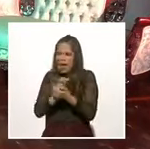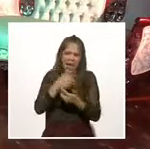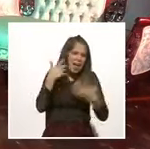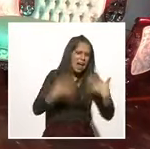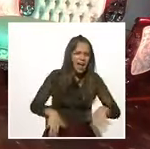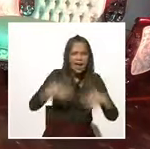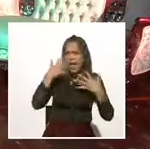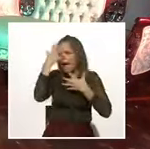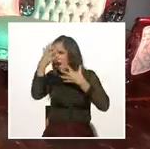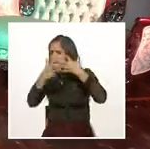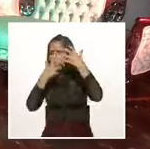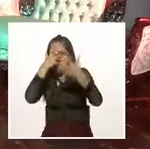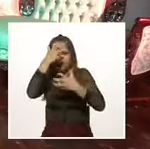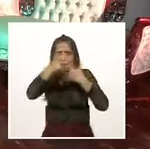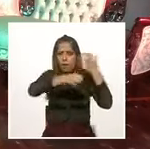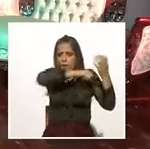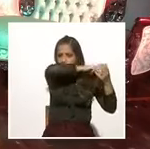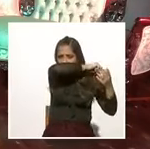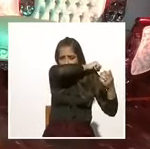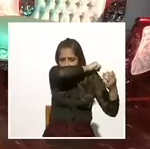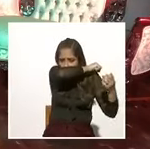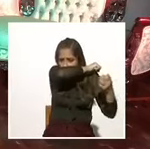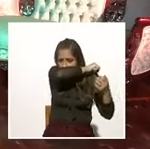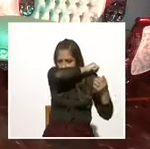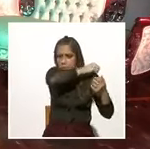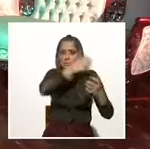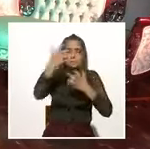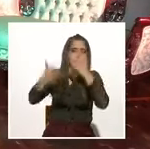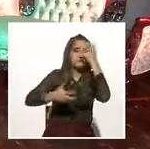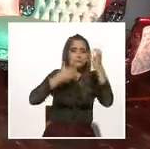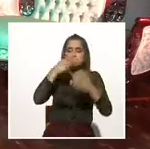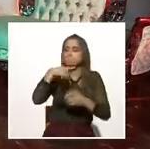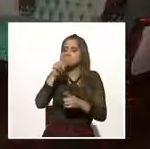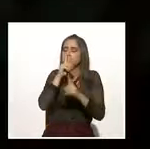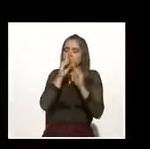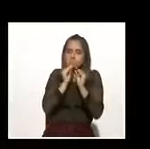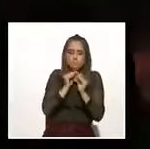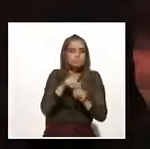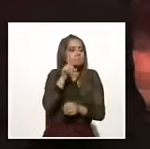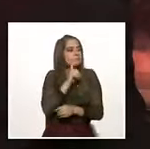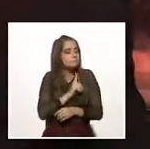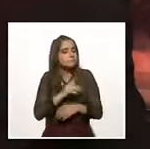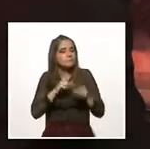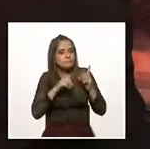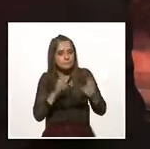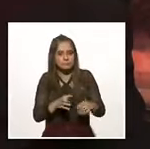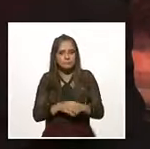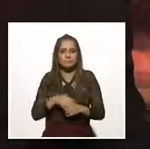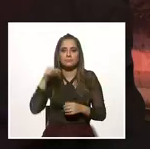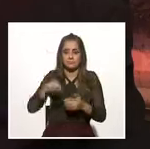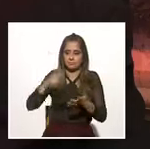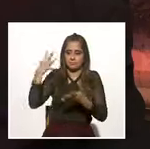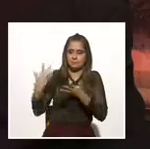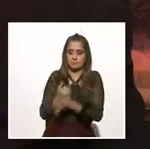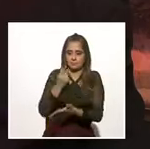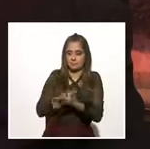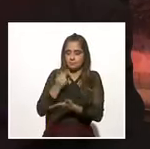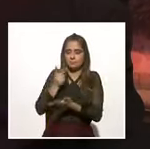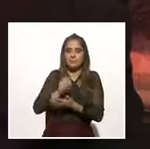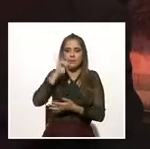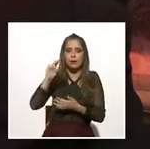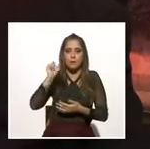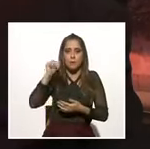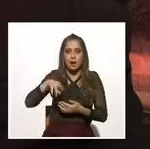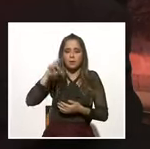unos ladrimones encima de grandes. No decían una palabra. ¿Y la muchacha? A ver, una obra ganadora del premio Juan Ruiz de Alarcón por